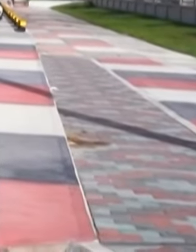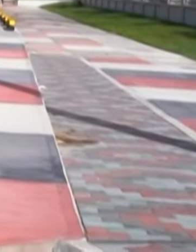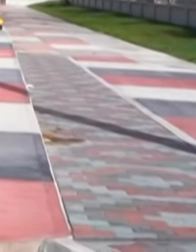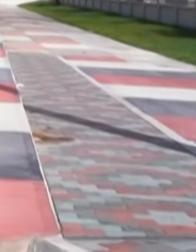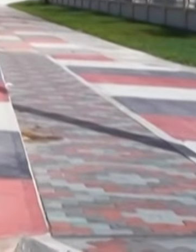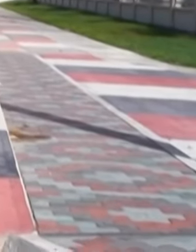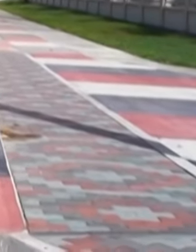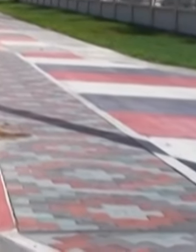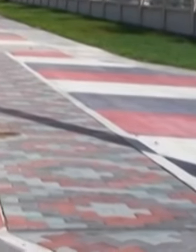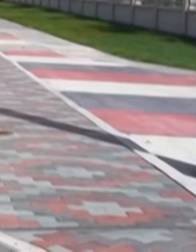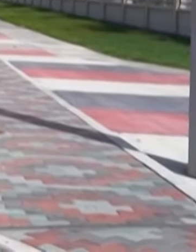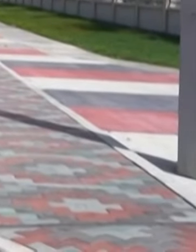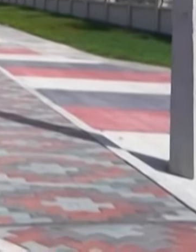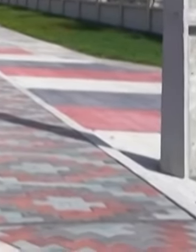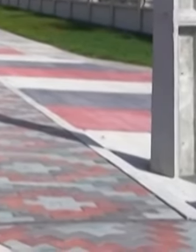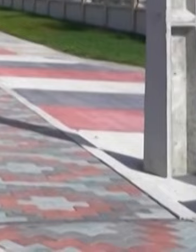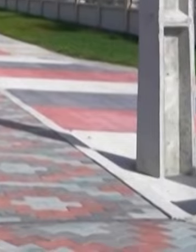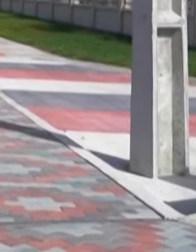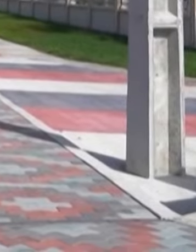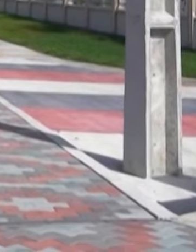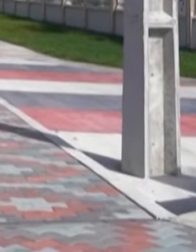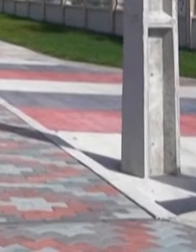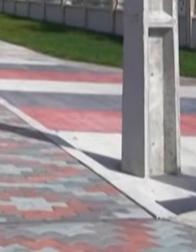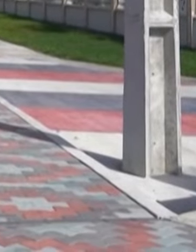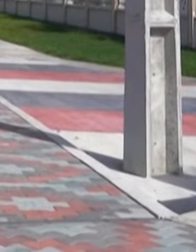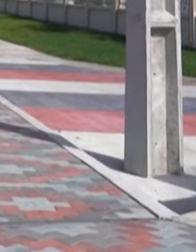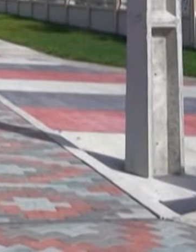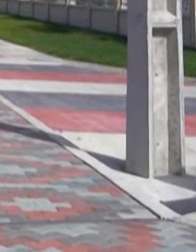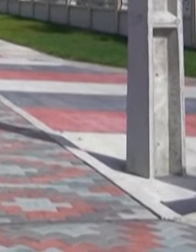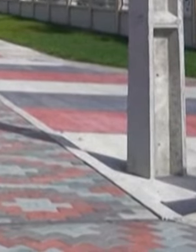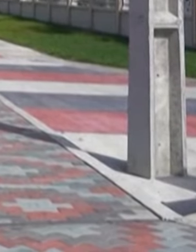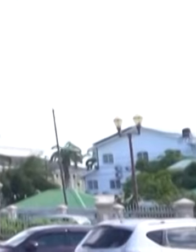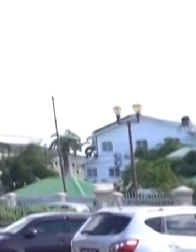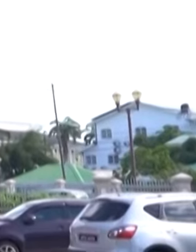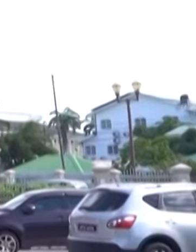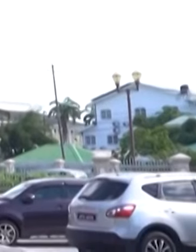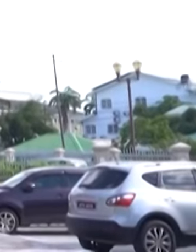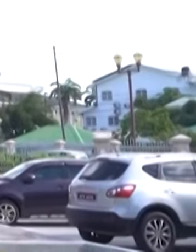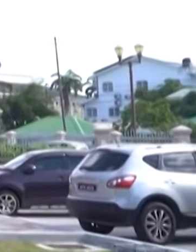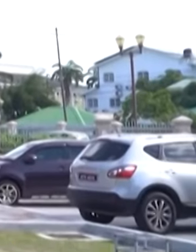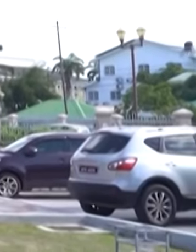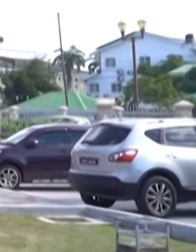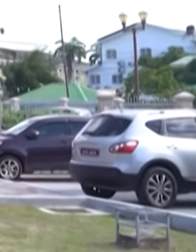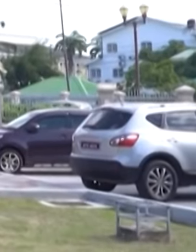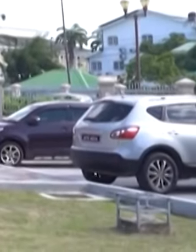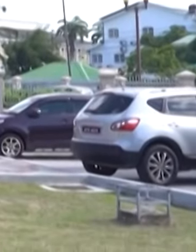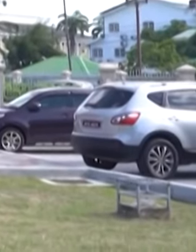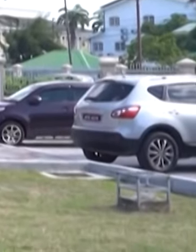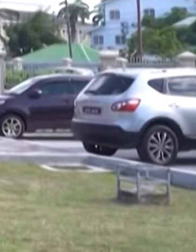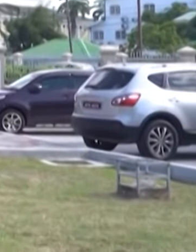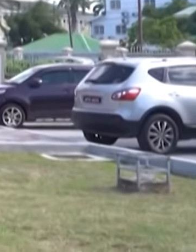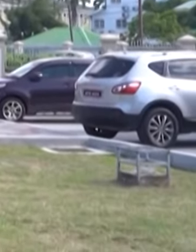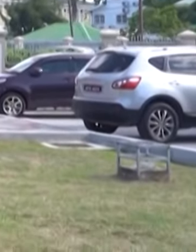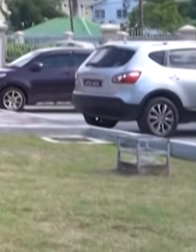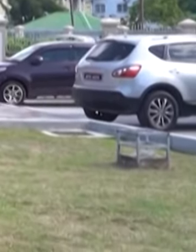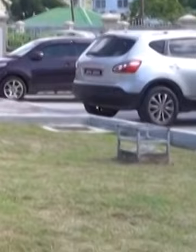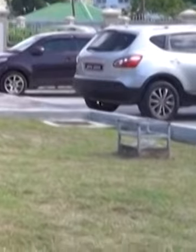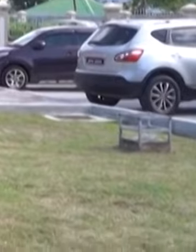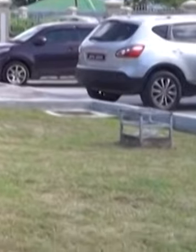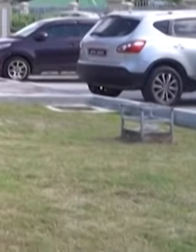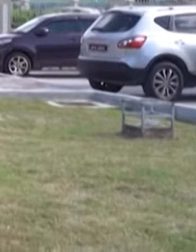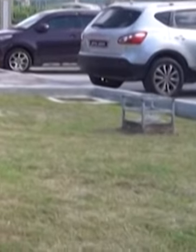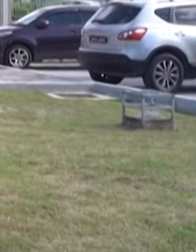en una flagrante violación a su soberanía. La pugna centenaria por el Esequibo se recrudeció en 2015 tras